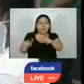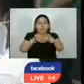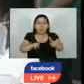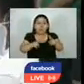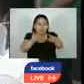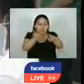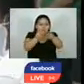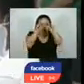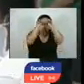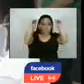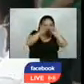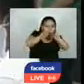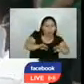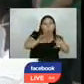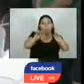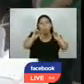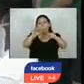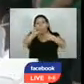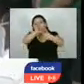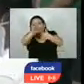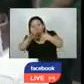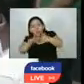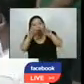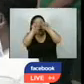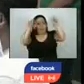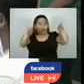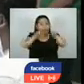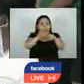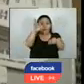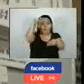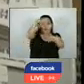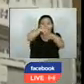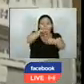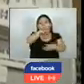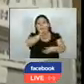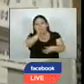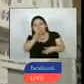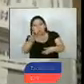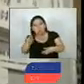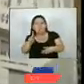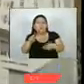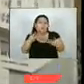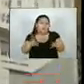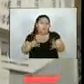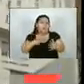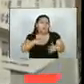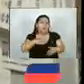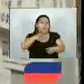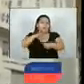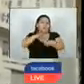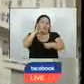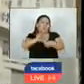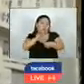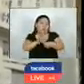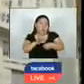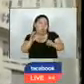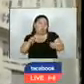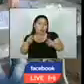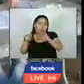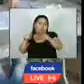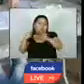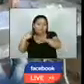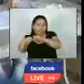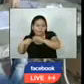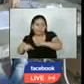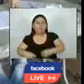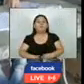el software y las aplicaciones que necesarias para poder llevar a cabo este tipo de votación electrónica presencial y el tipo de votación